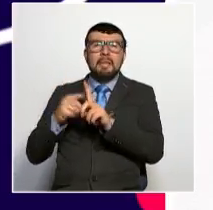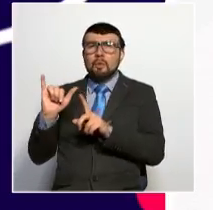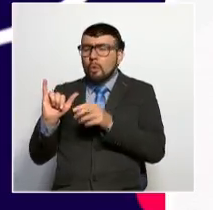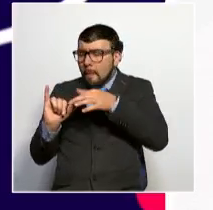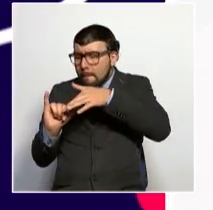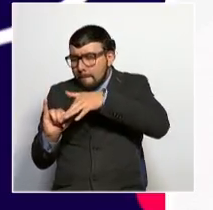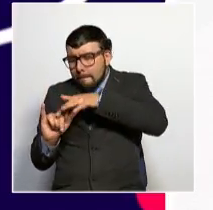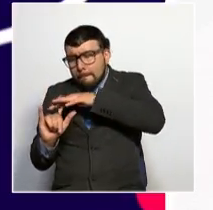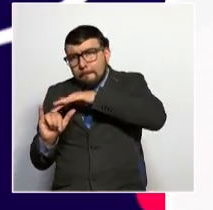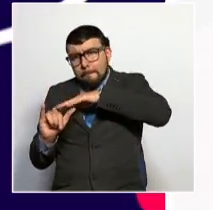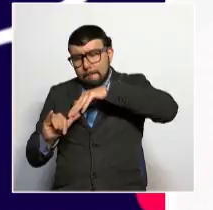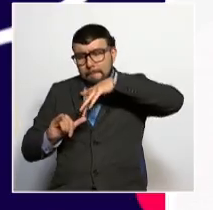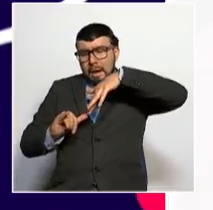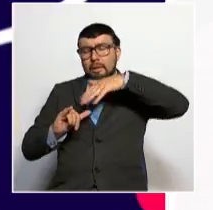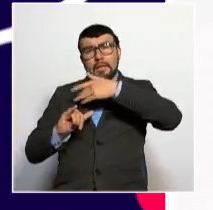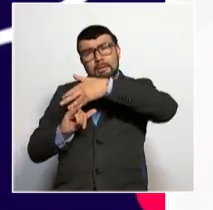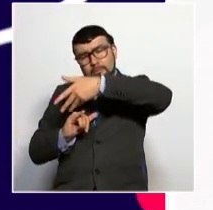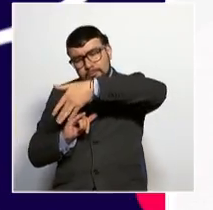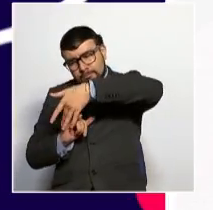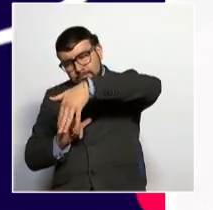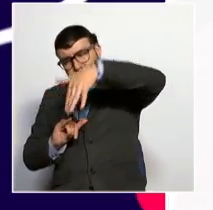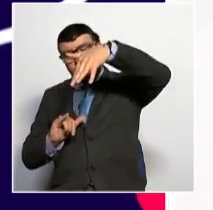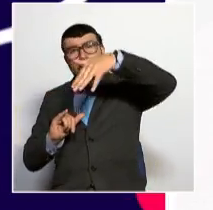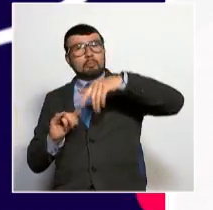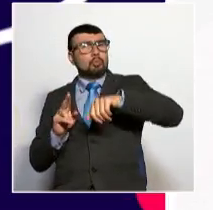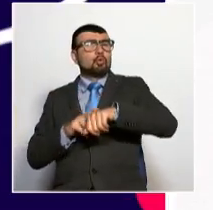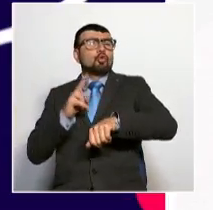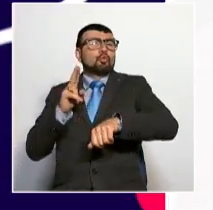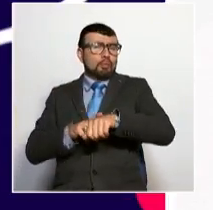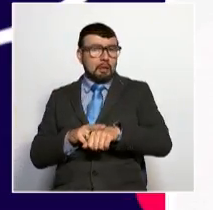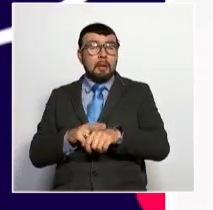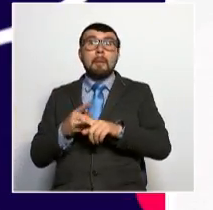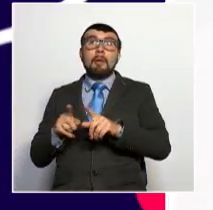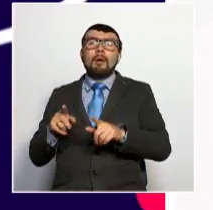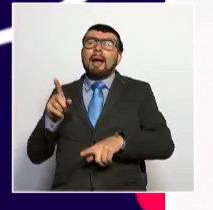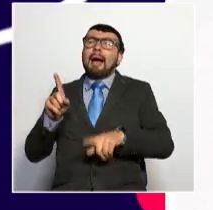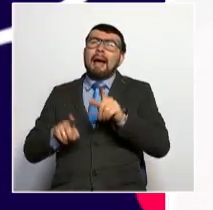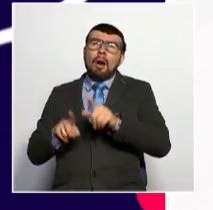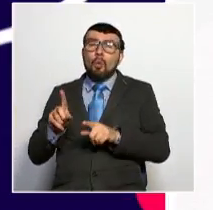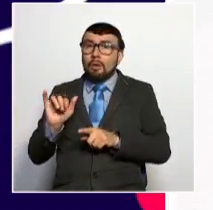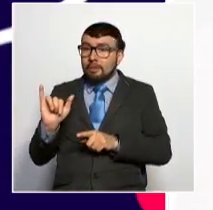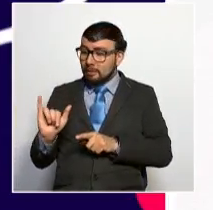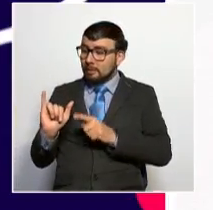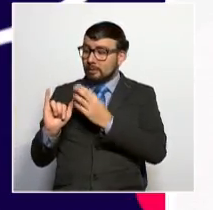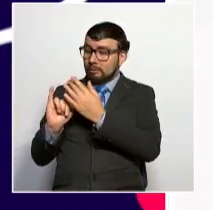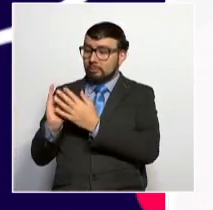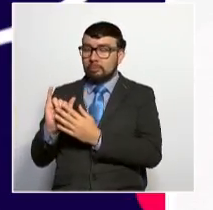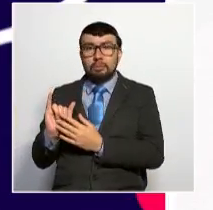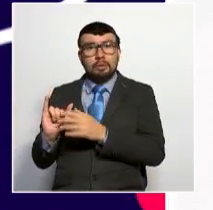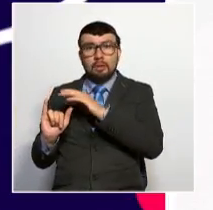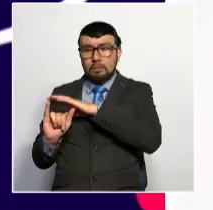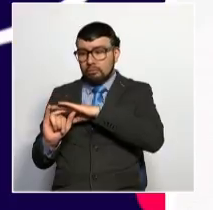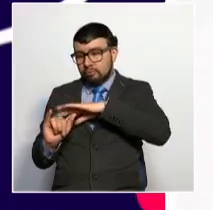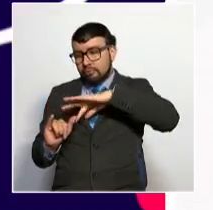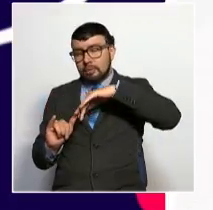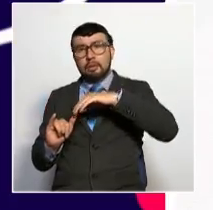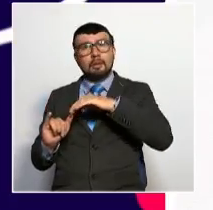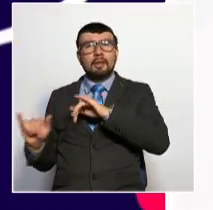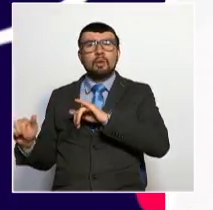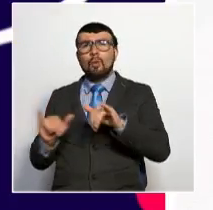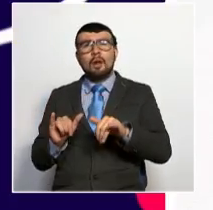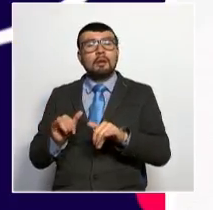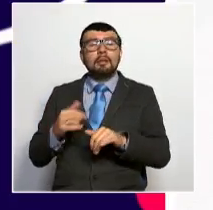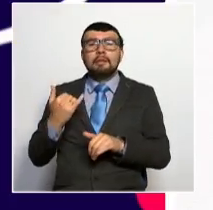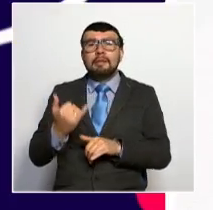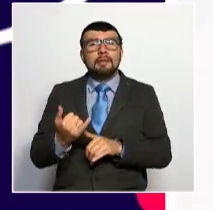de menstruación y eso es normal. Pero algunas mujeres tienen la característica que este tejidito prende. Es como cuando uno riega